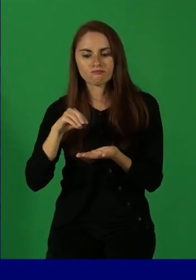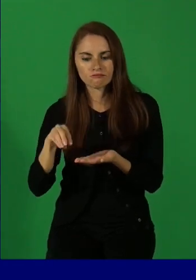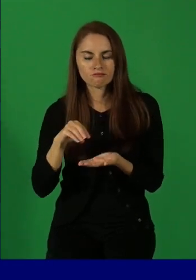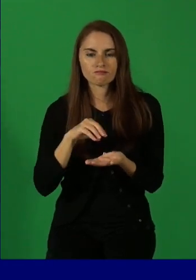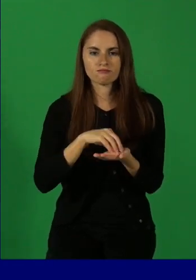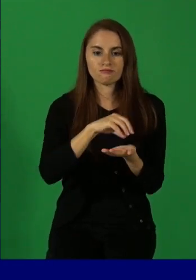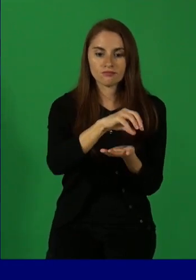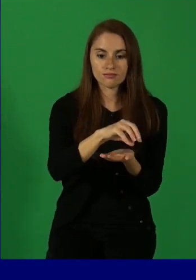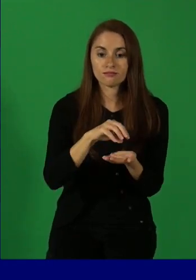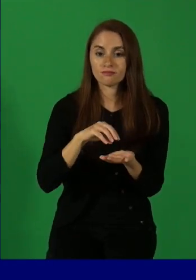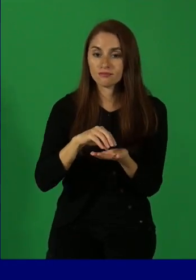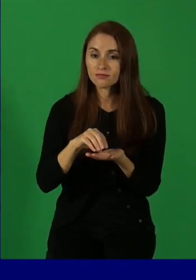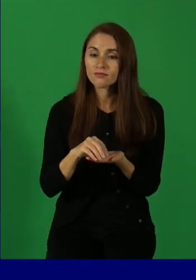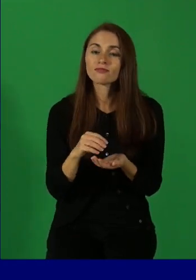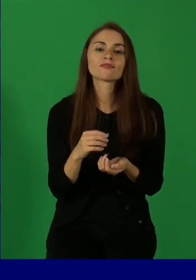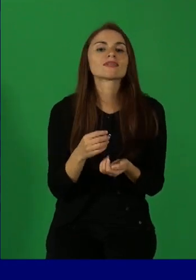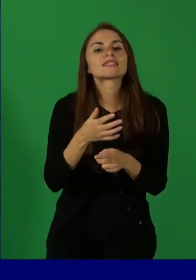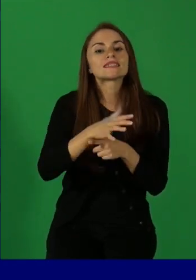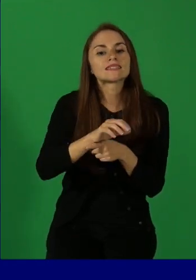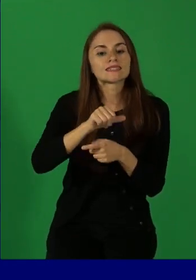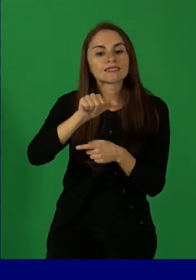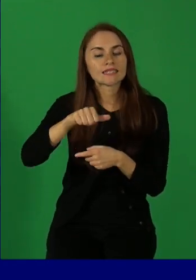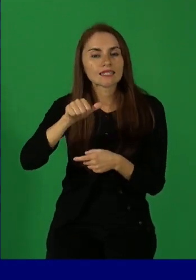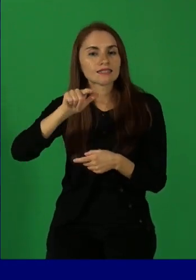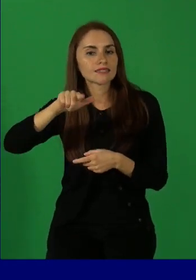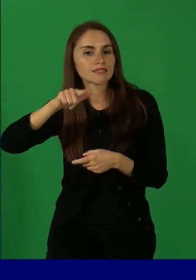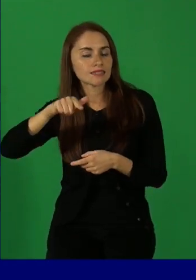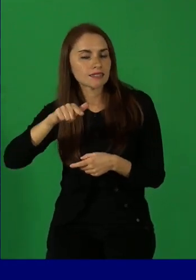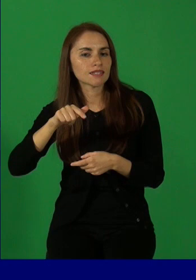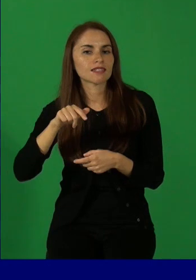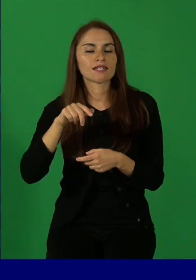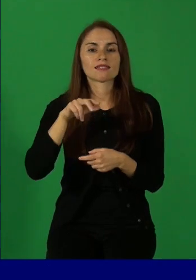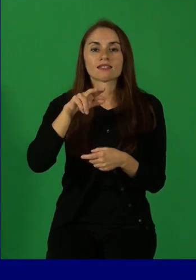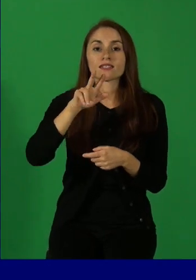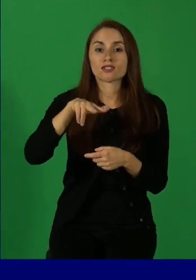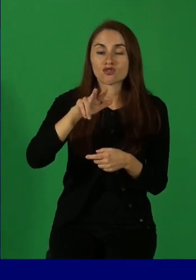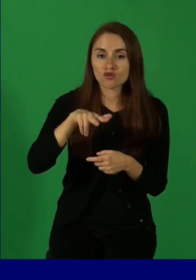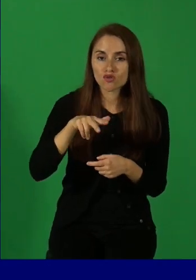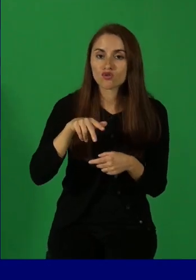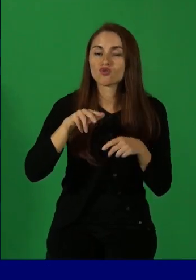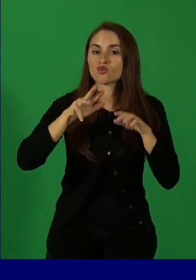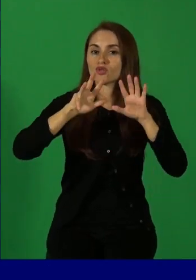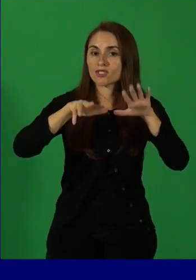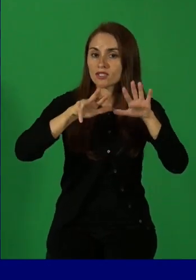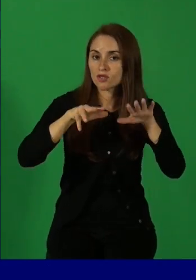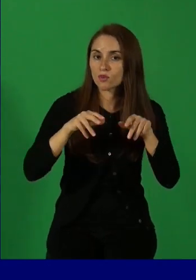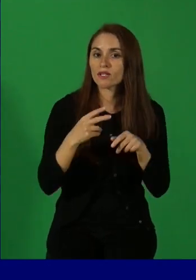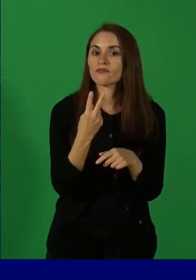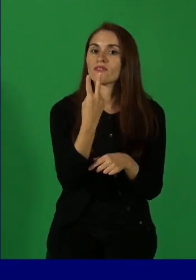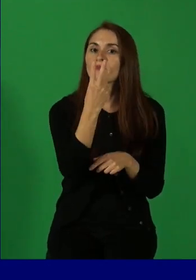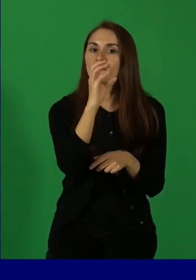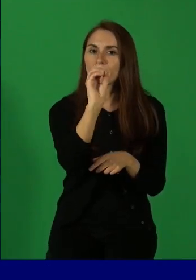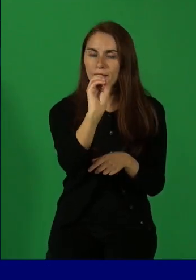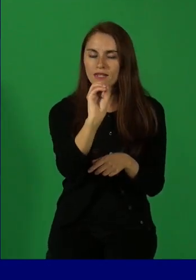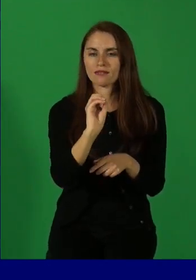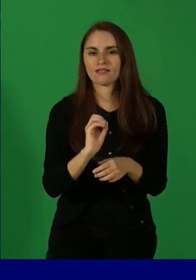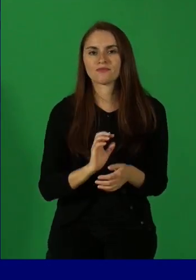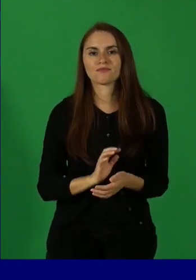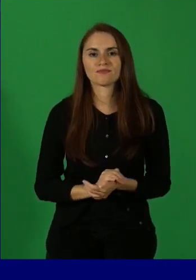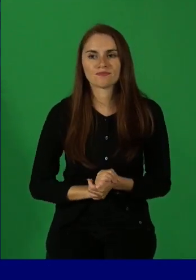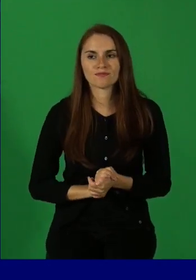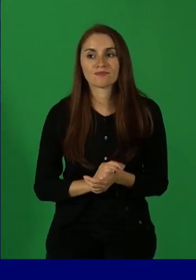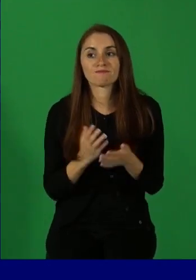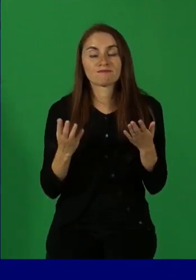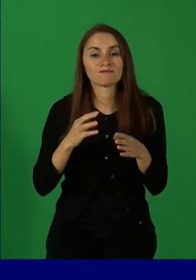11, 12, 13, 14, 15, 16, 17, 18, 19, 20.